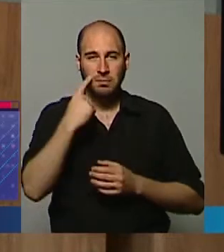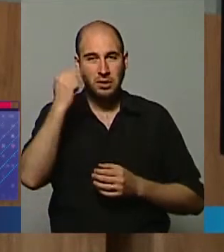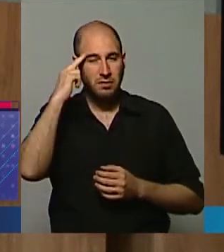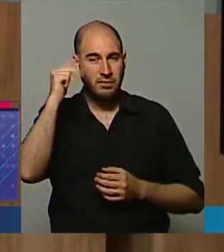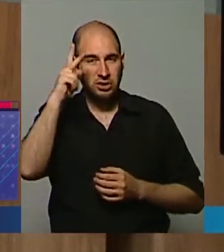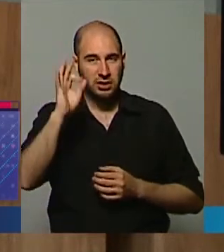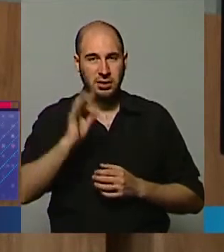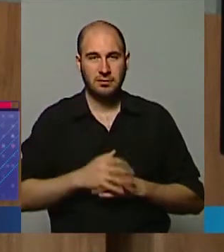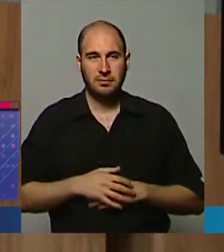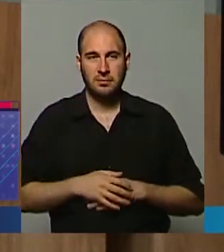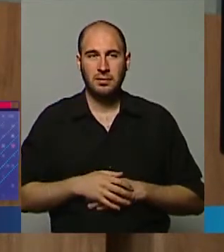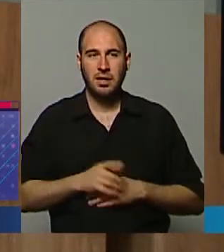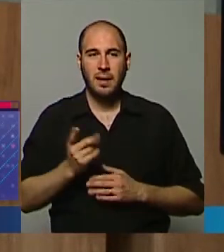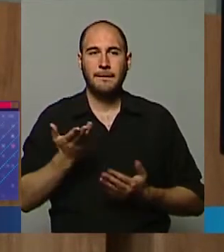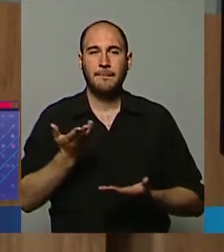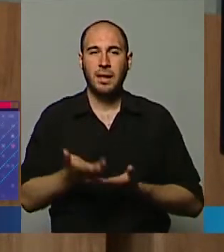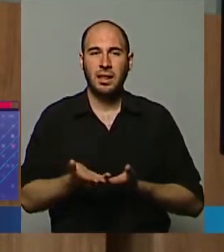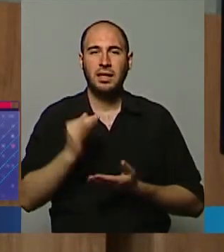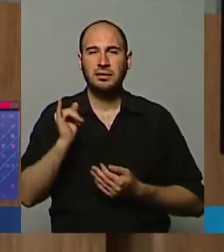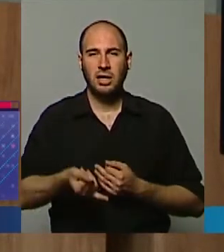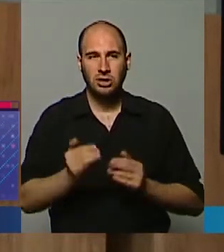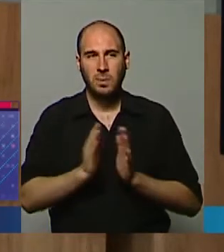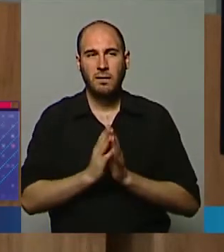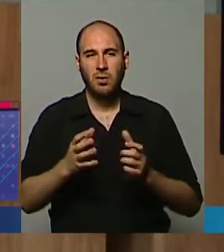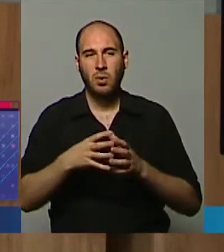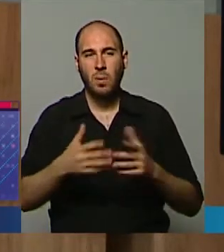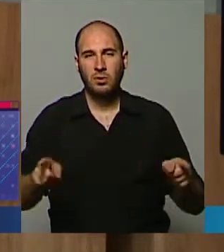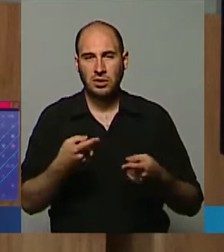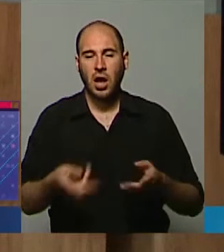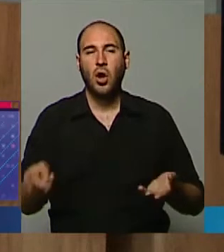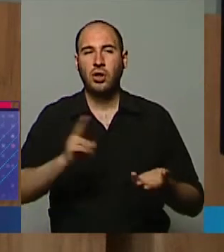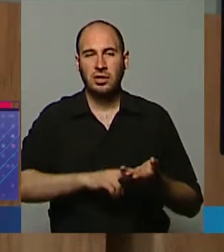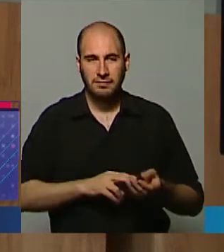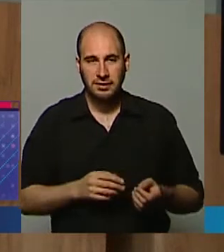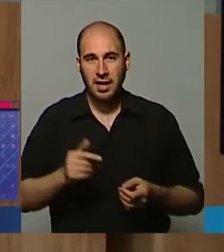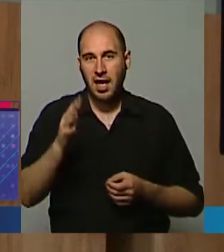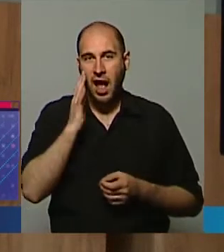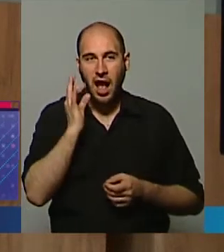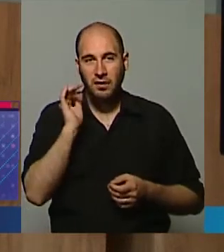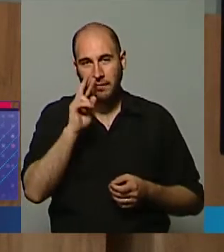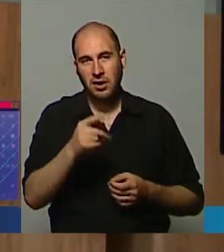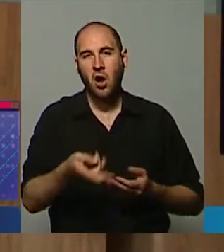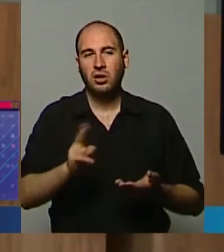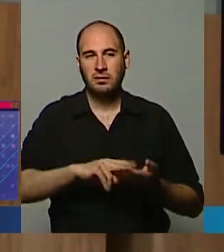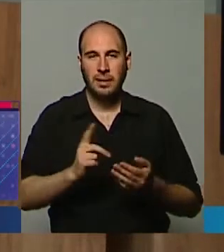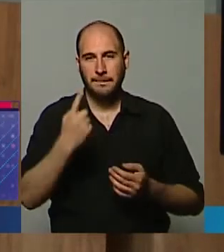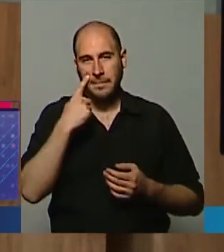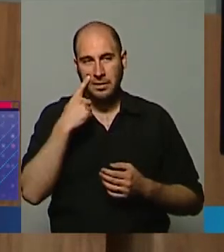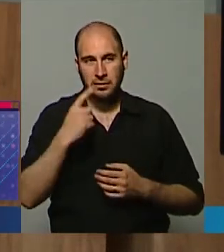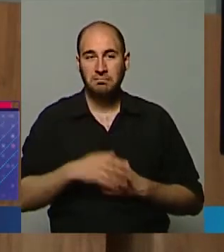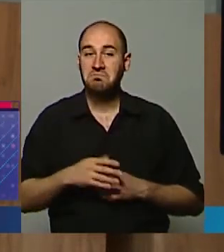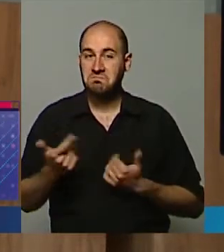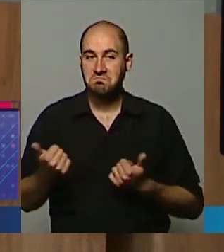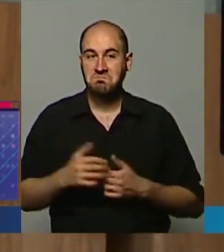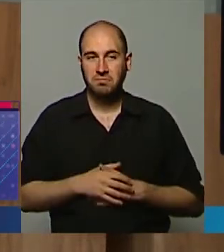80, exigían, pedían por favor a la banda que volviera, así por lo menos podían verlos una vez en vivo.